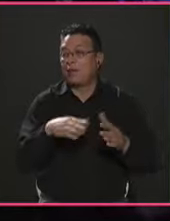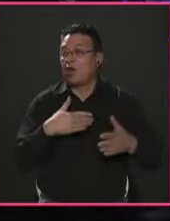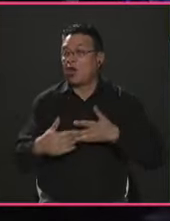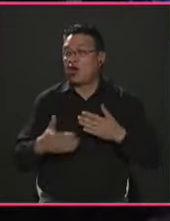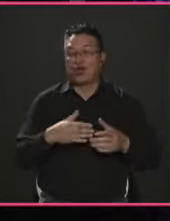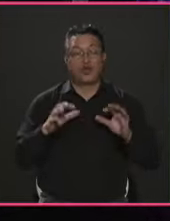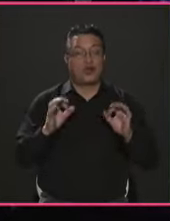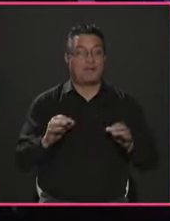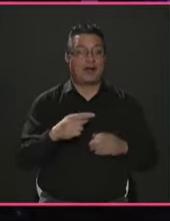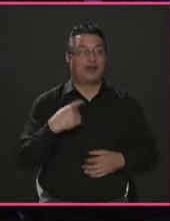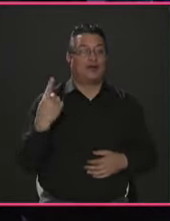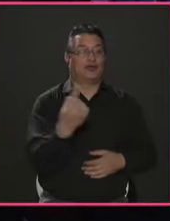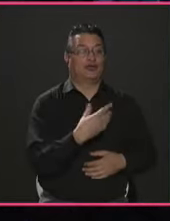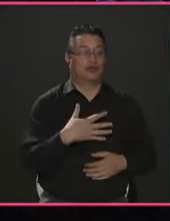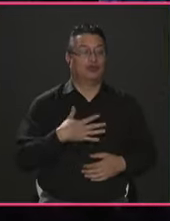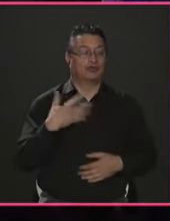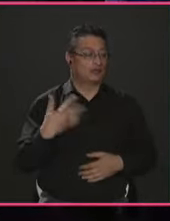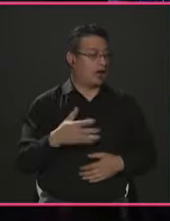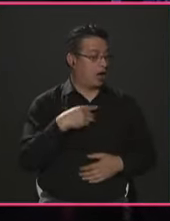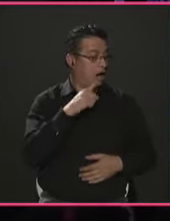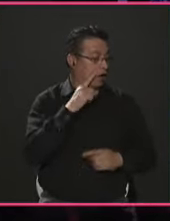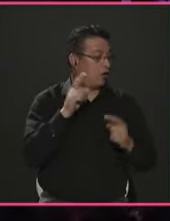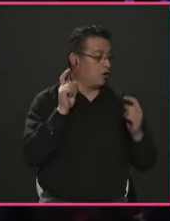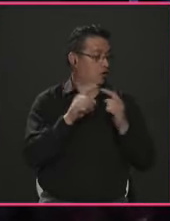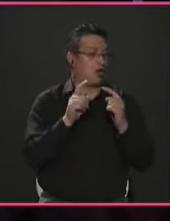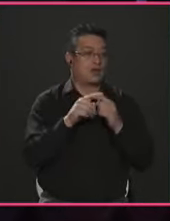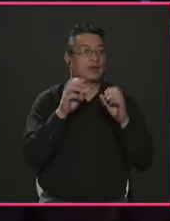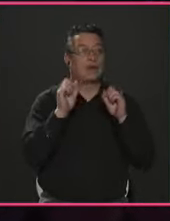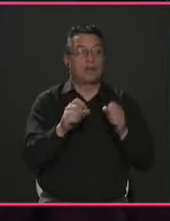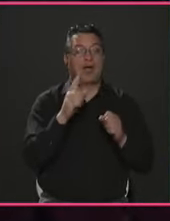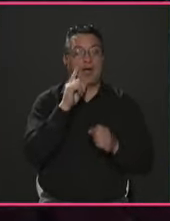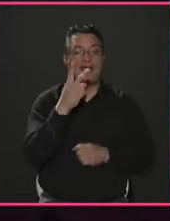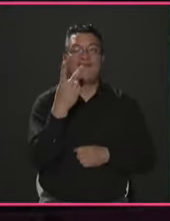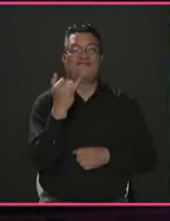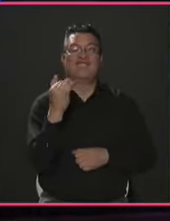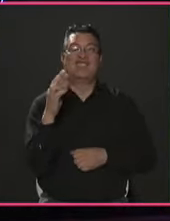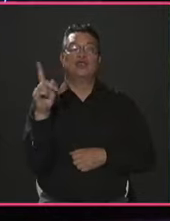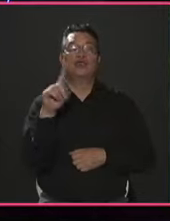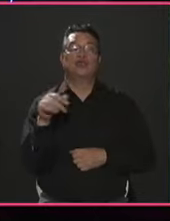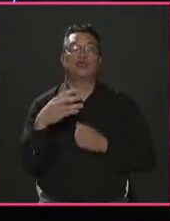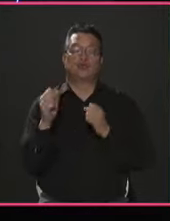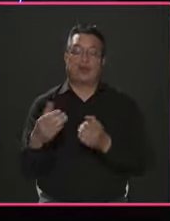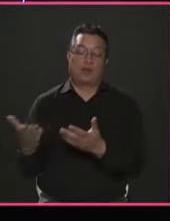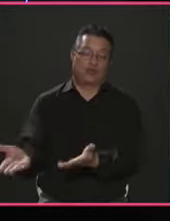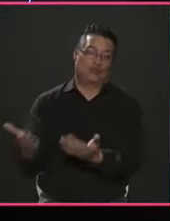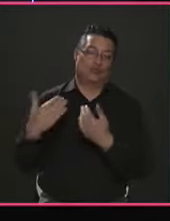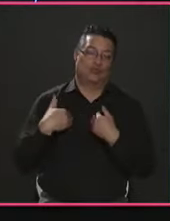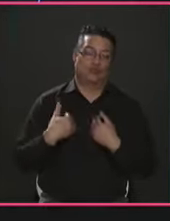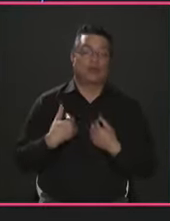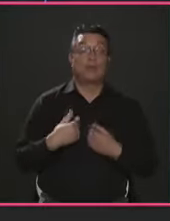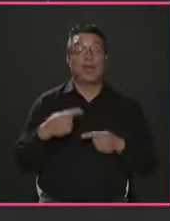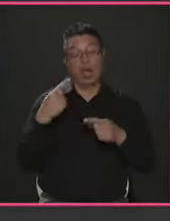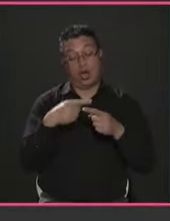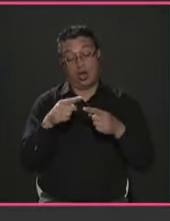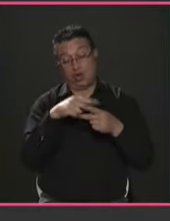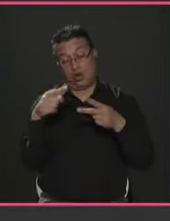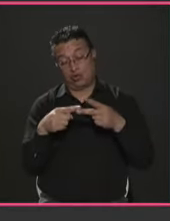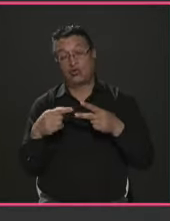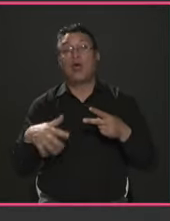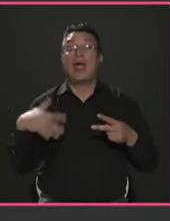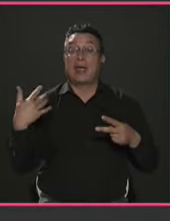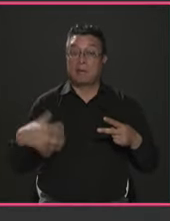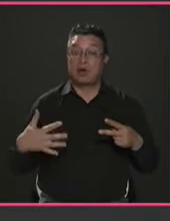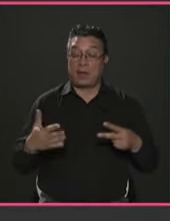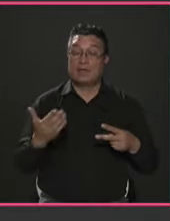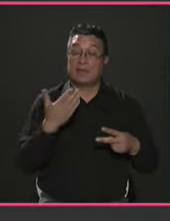que nosotros tenemos contacto y eso aumenta la posibilidad de que estos virus pasen de ellos a nosotros por supuesto otro factor enorme